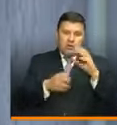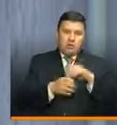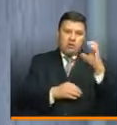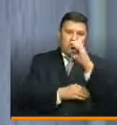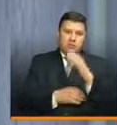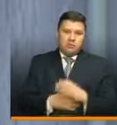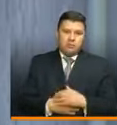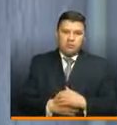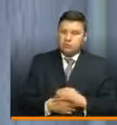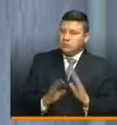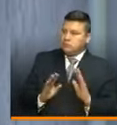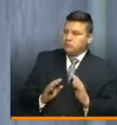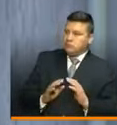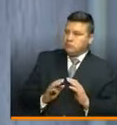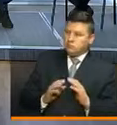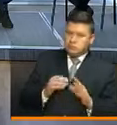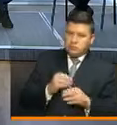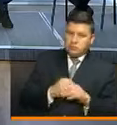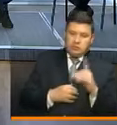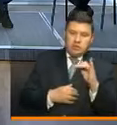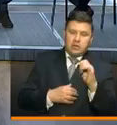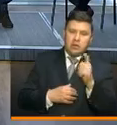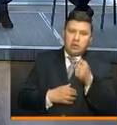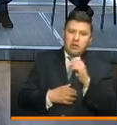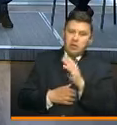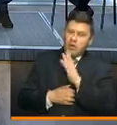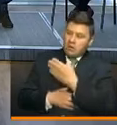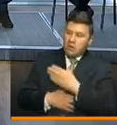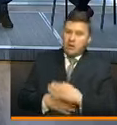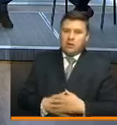¿no? Con eso le pasaríamos a Diego Molano la palabra.